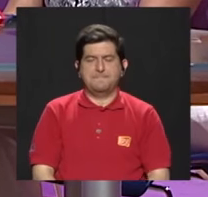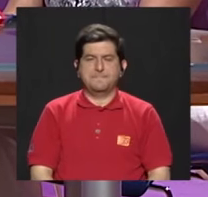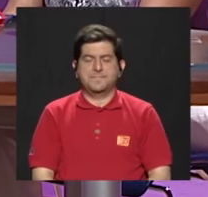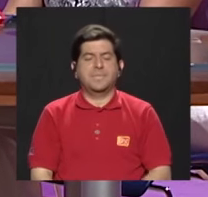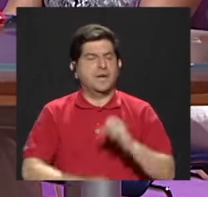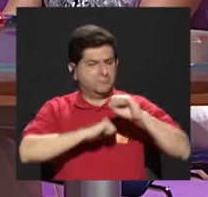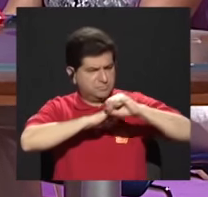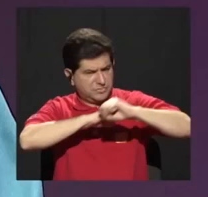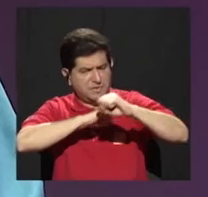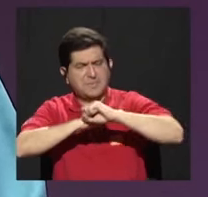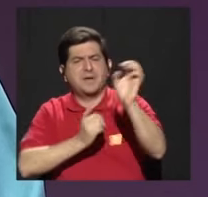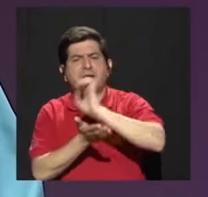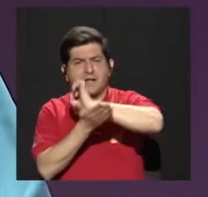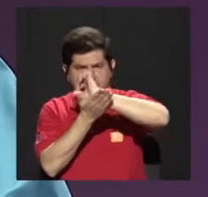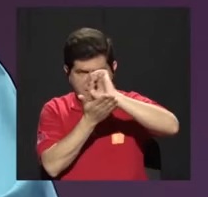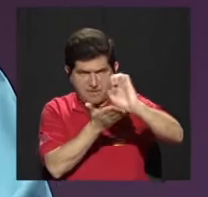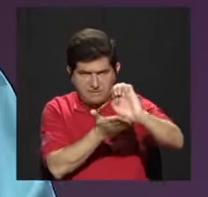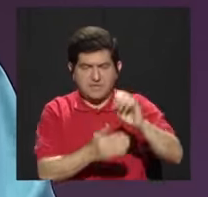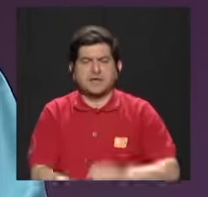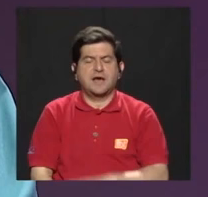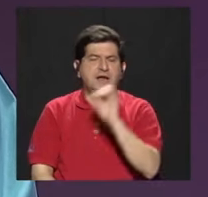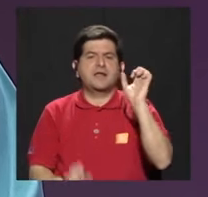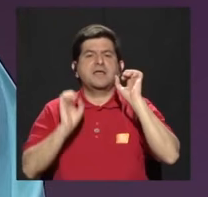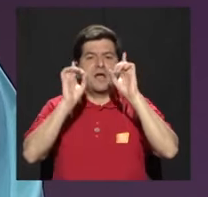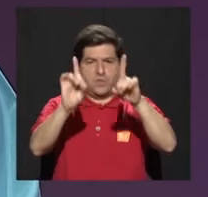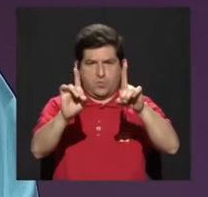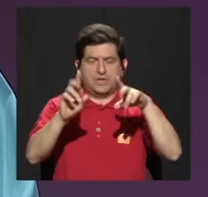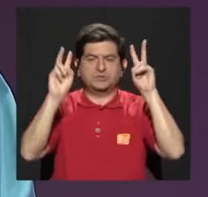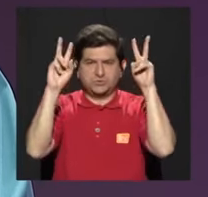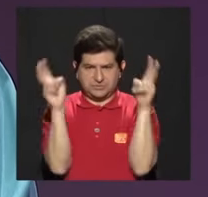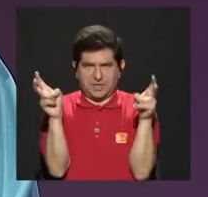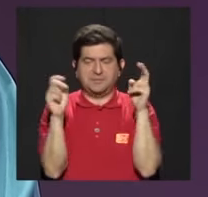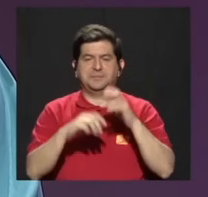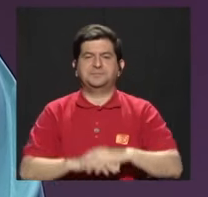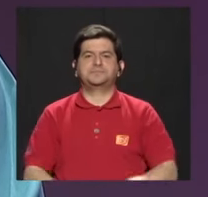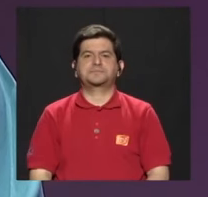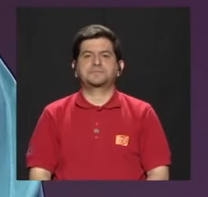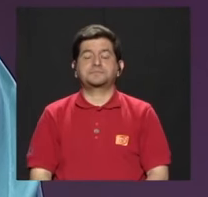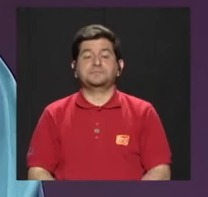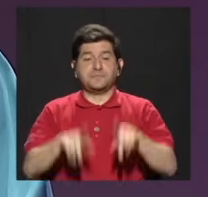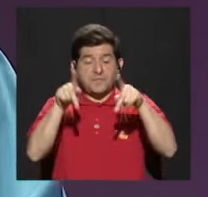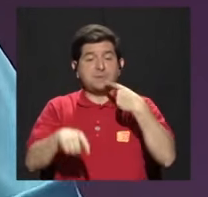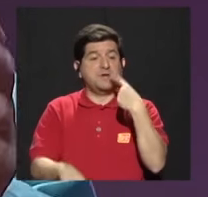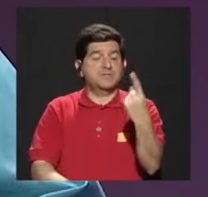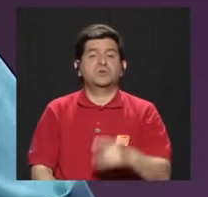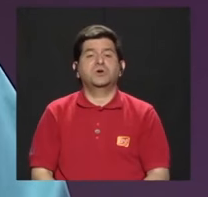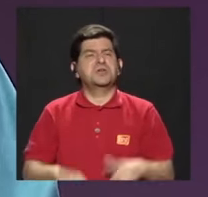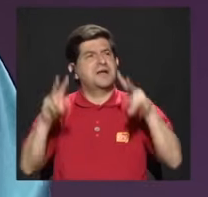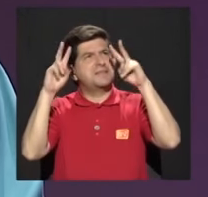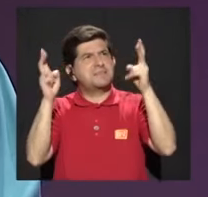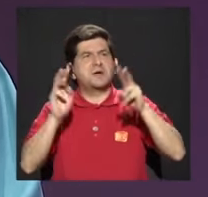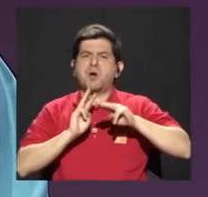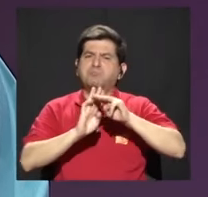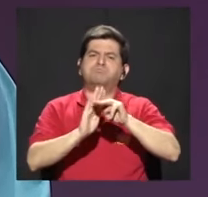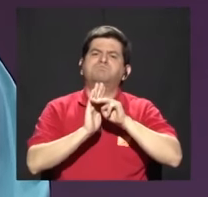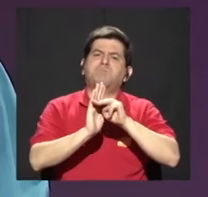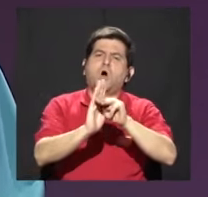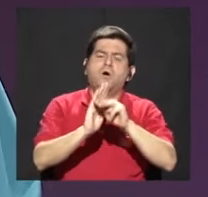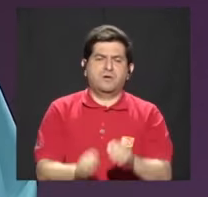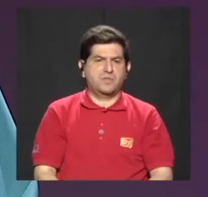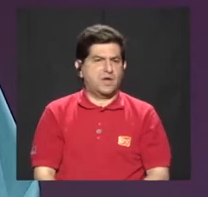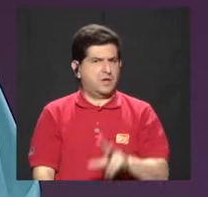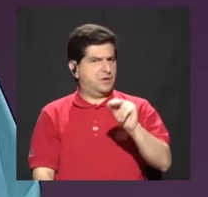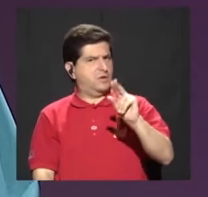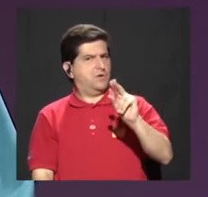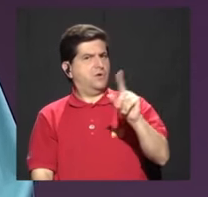en una campaña de prevención y de educación sobre este tema. Muchos dicen, es que es un tema de moda, y nosotros decimos, no